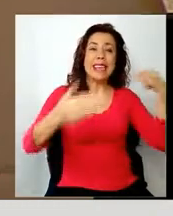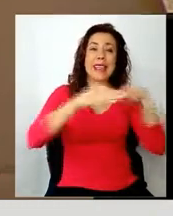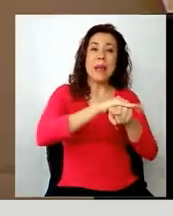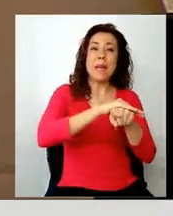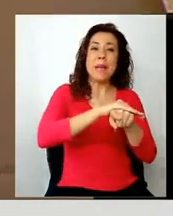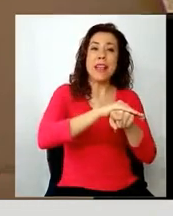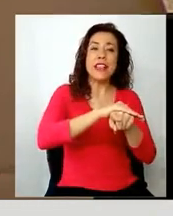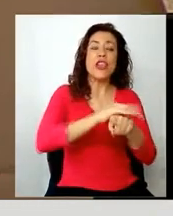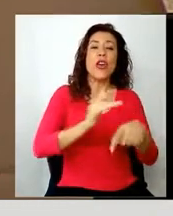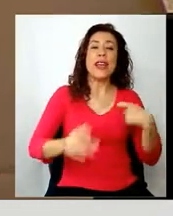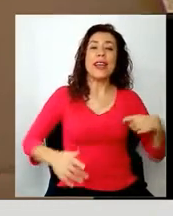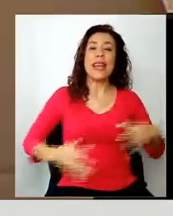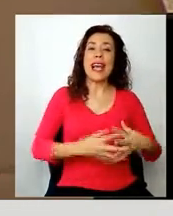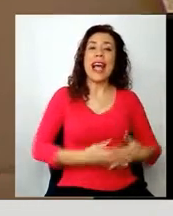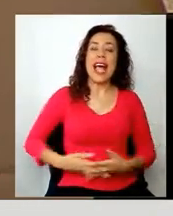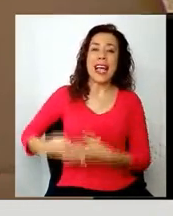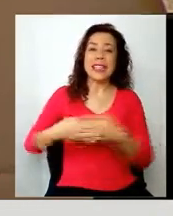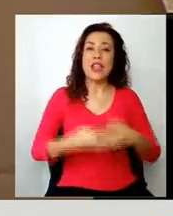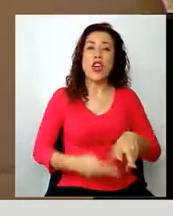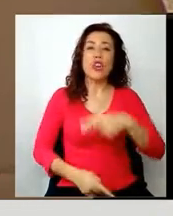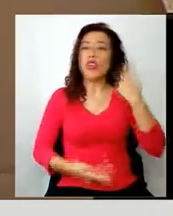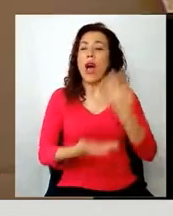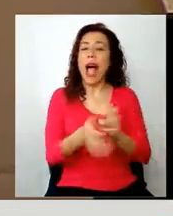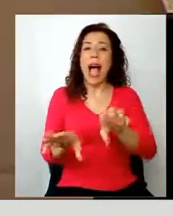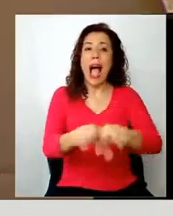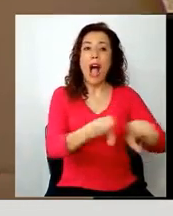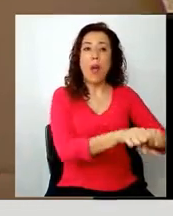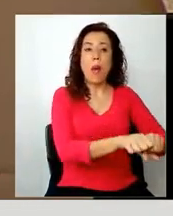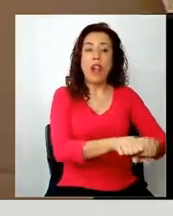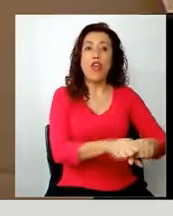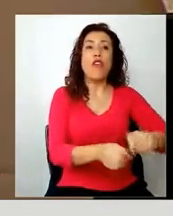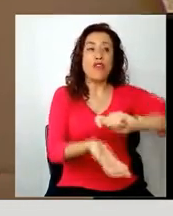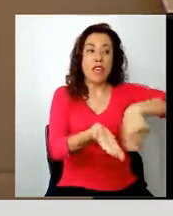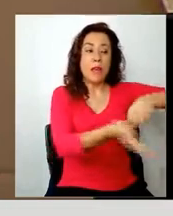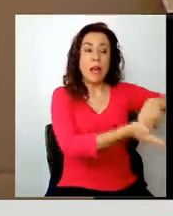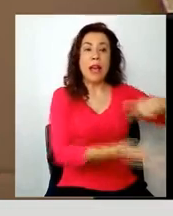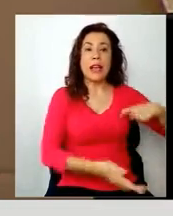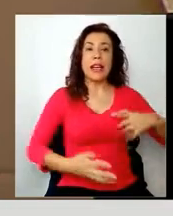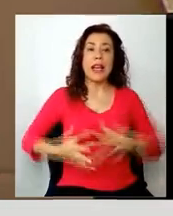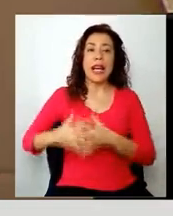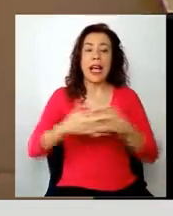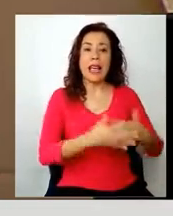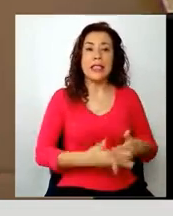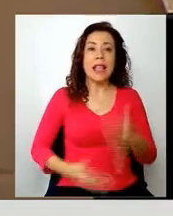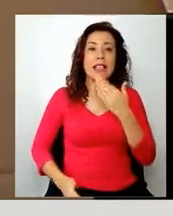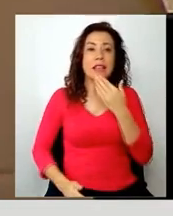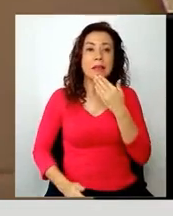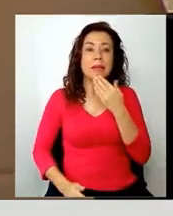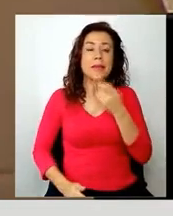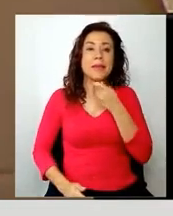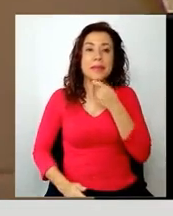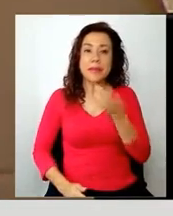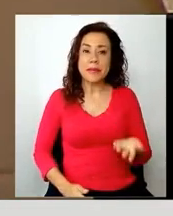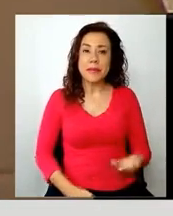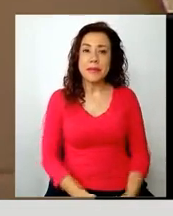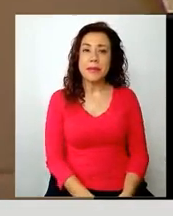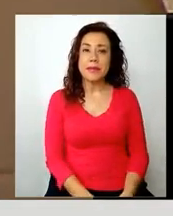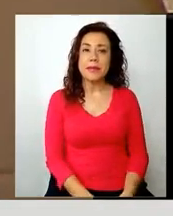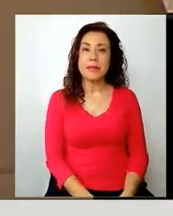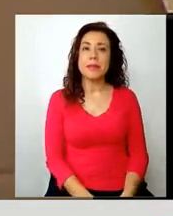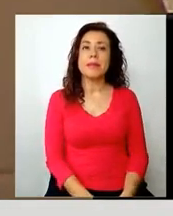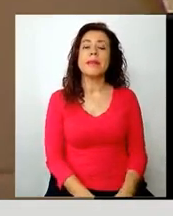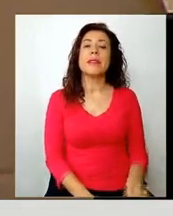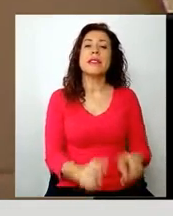nosotros tenemos tratados firmados con los Estados Unidos y también con Gran Bretaña por lo demás mecanismos de resolución de